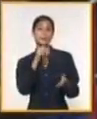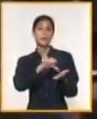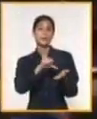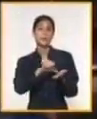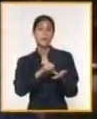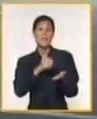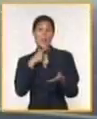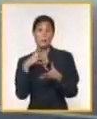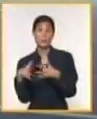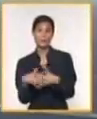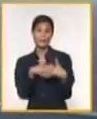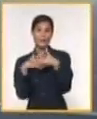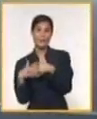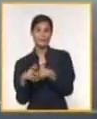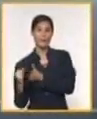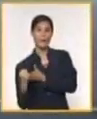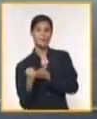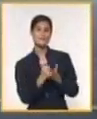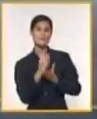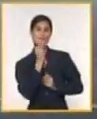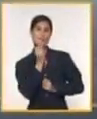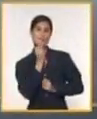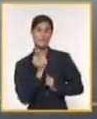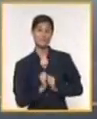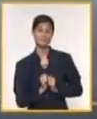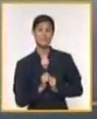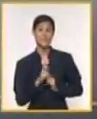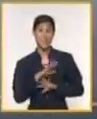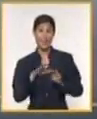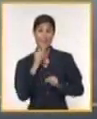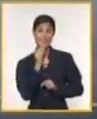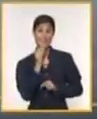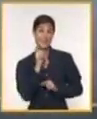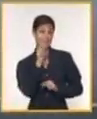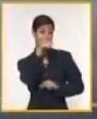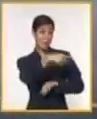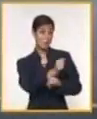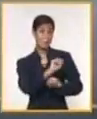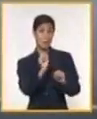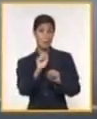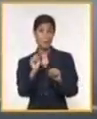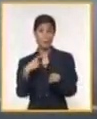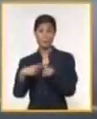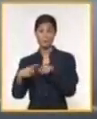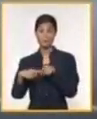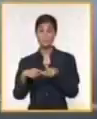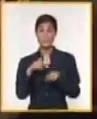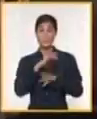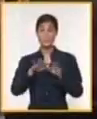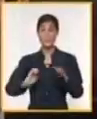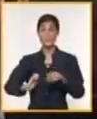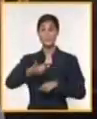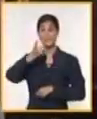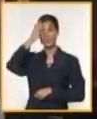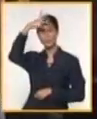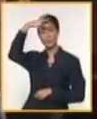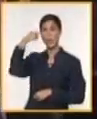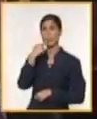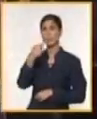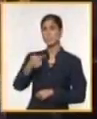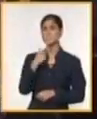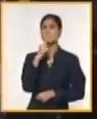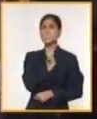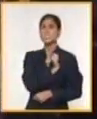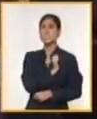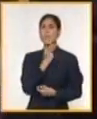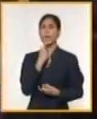alternando continuamente entre el apoyo total a los ataques de Israel y el distanciamiento. El presidente de Estados Unidos proclama ahora que quiere que el